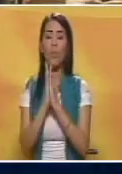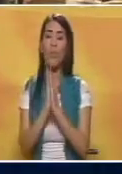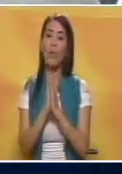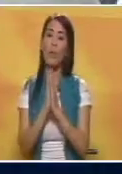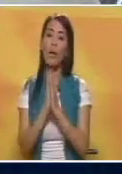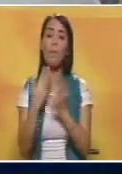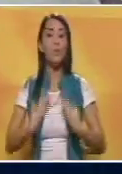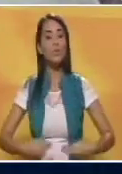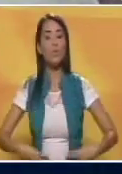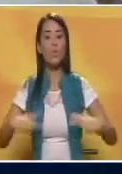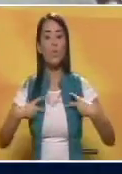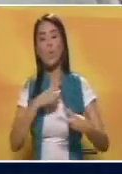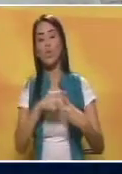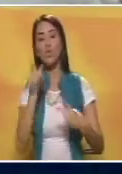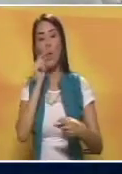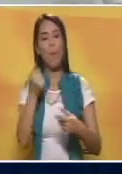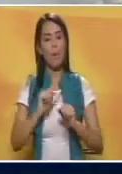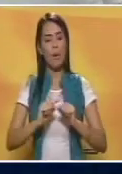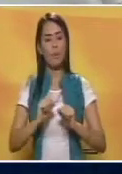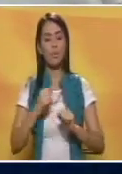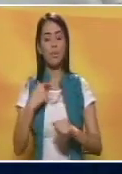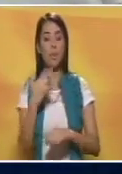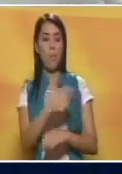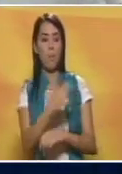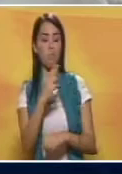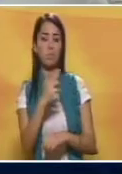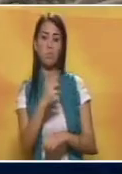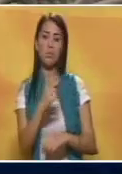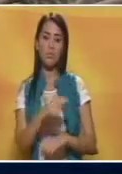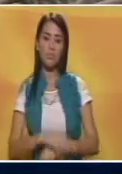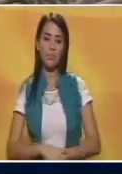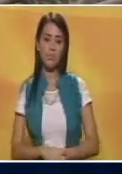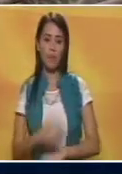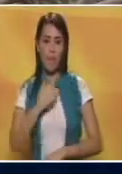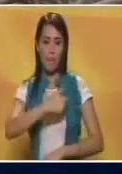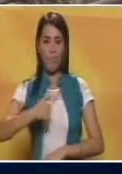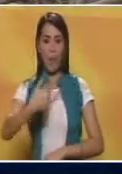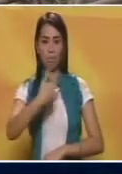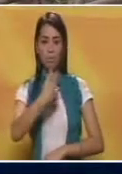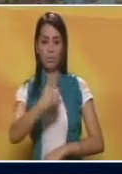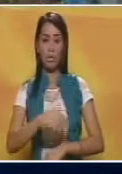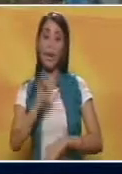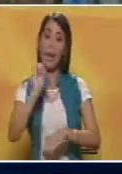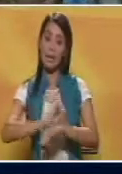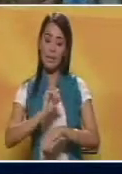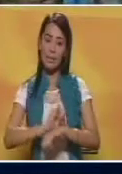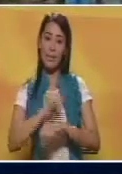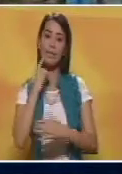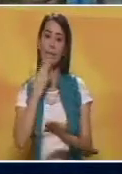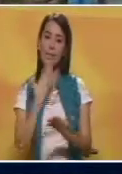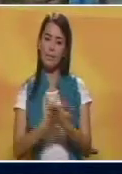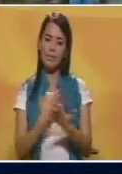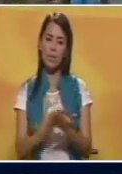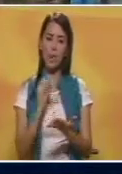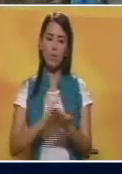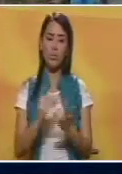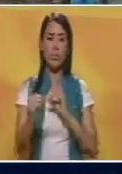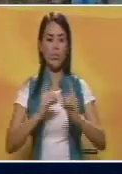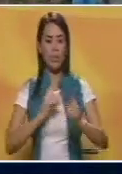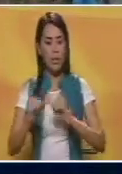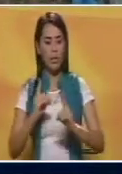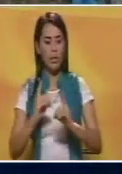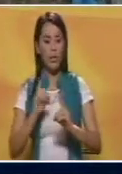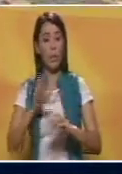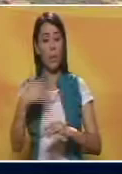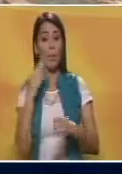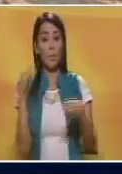joven inmovilizado a quien una oficial le disparó a quemarropa en el pecho la iglesia mediadora y testigo reanudará el diálogo después de